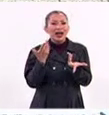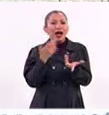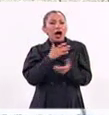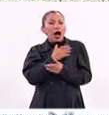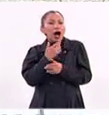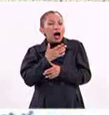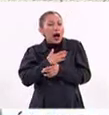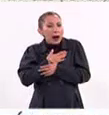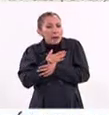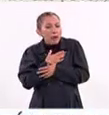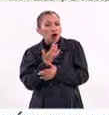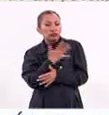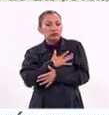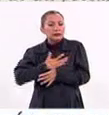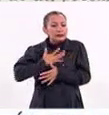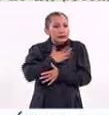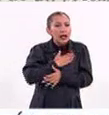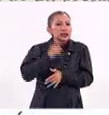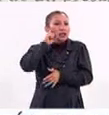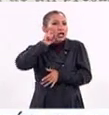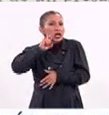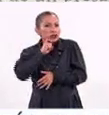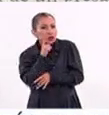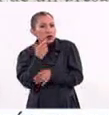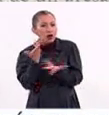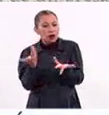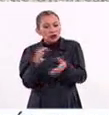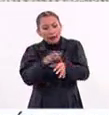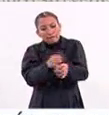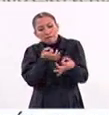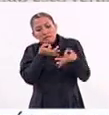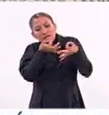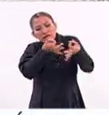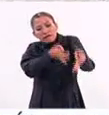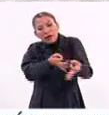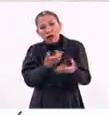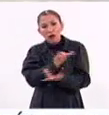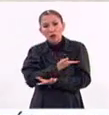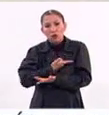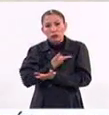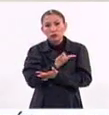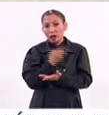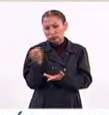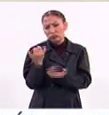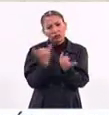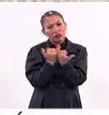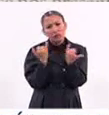ardiente, el amor sexual, todo el amor por la carne. Bueno, pues eso sí nos